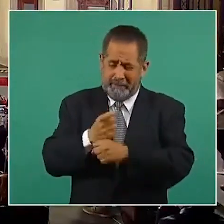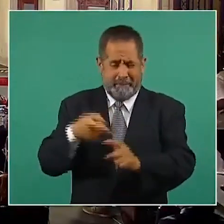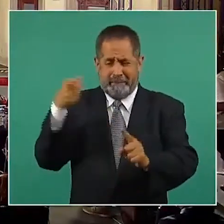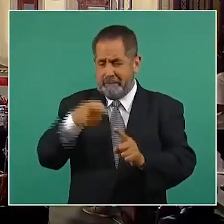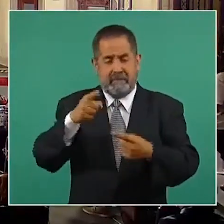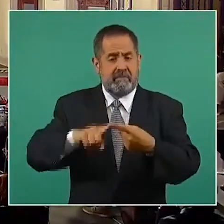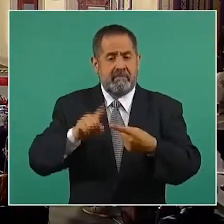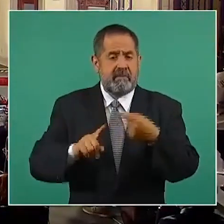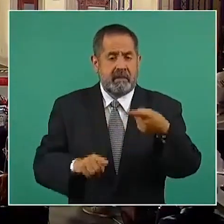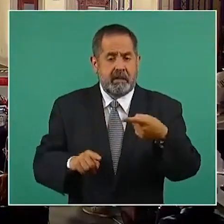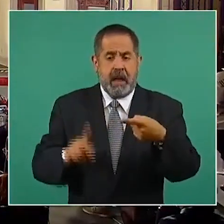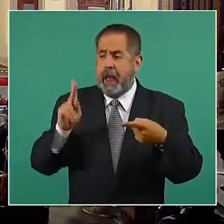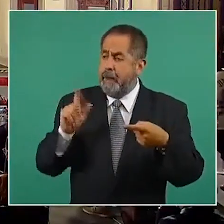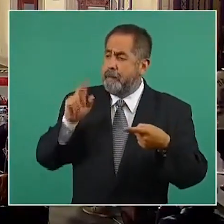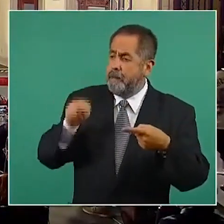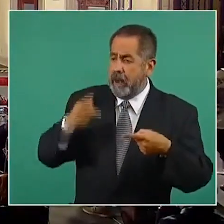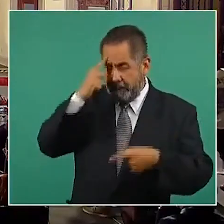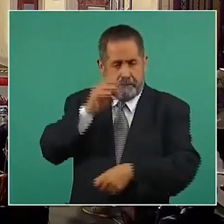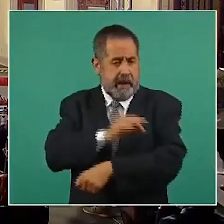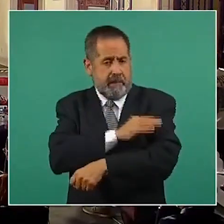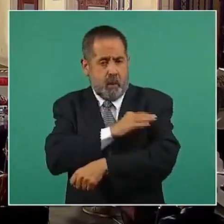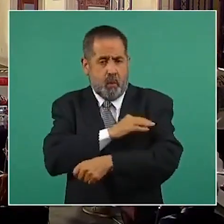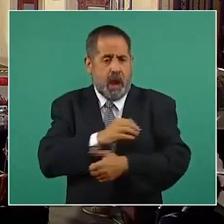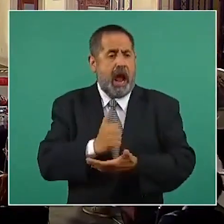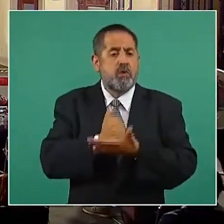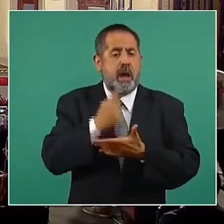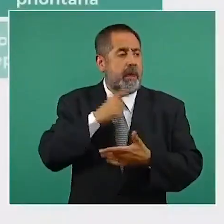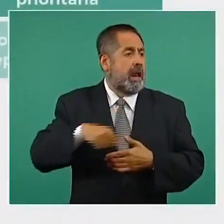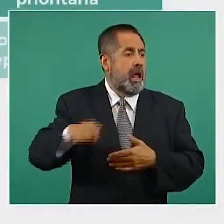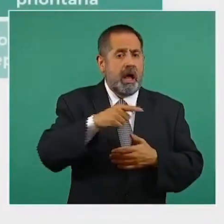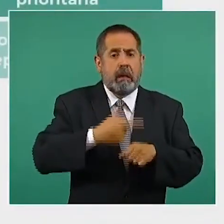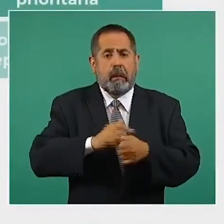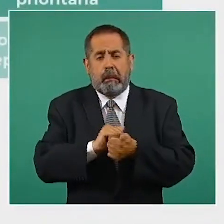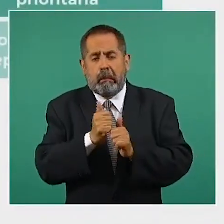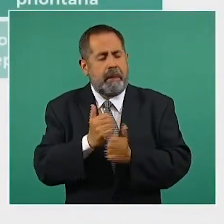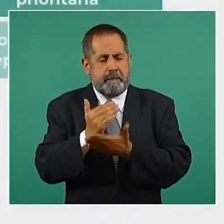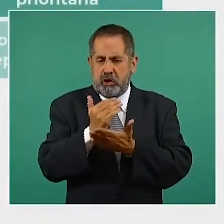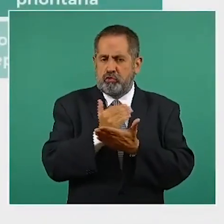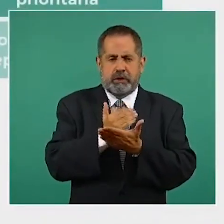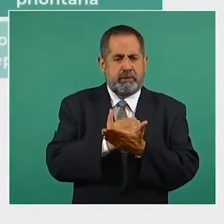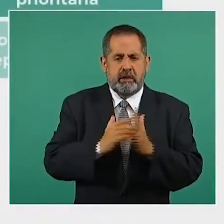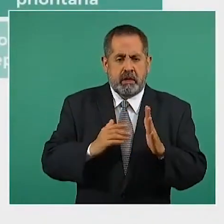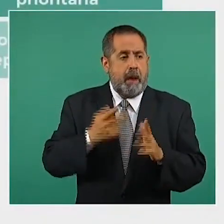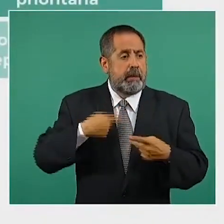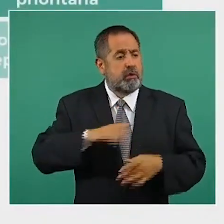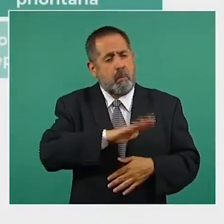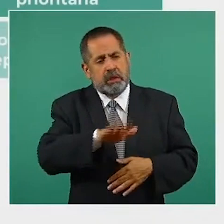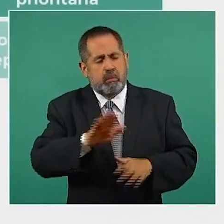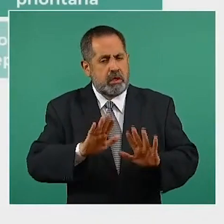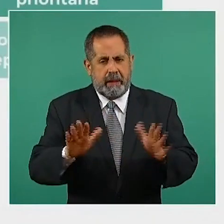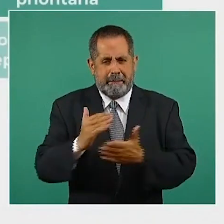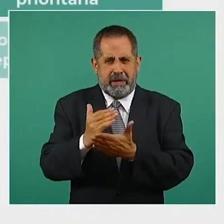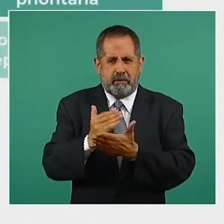1. La estrategia de vacunación nos va a ayudar a disminuir las complicaciones, nos va a ayudar a disminuir la mortalidad,